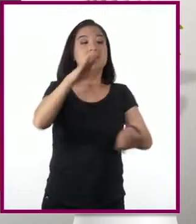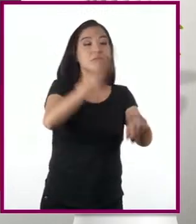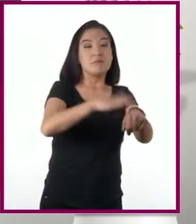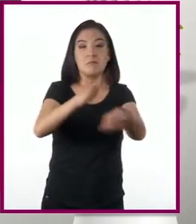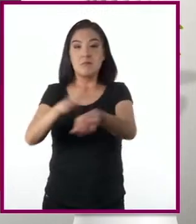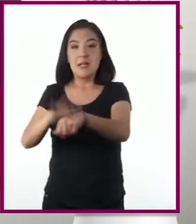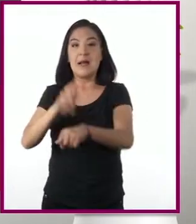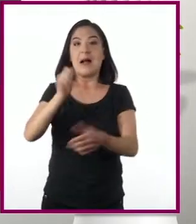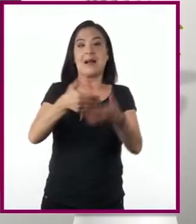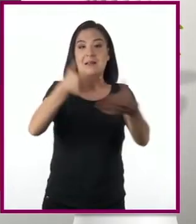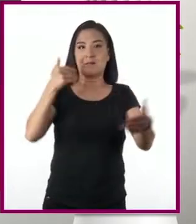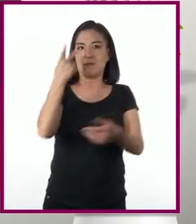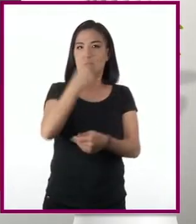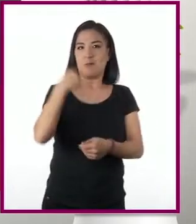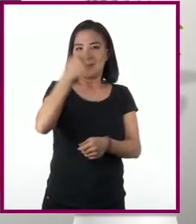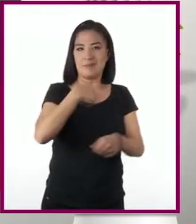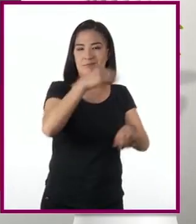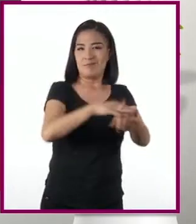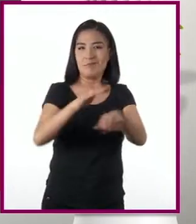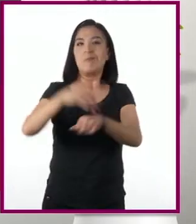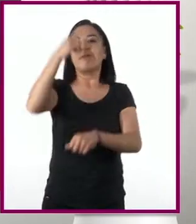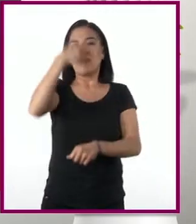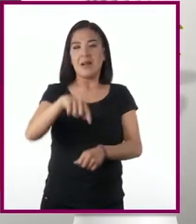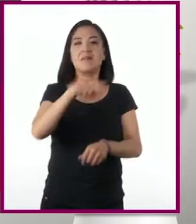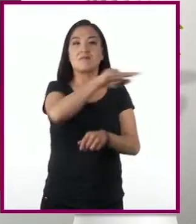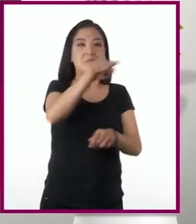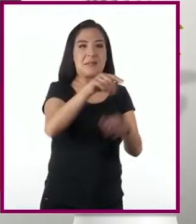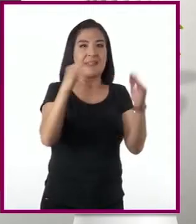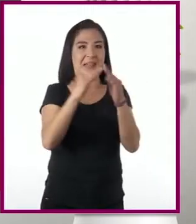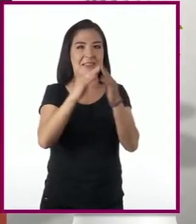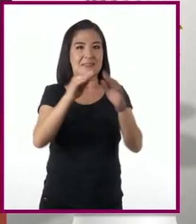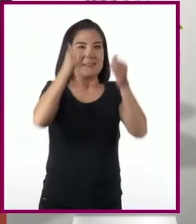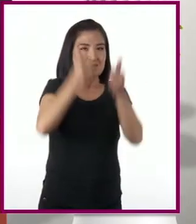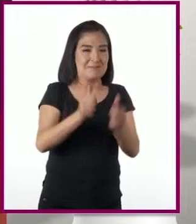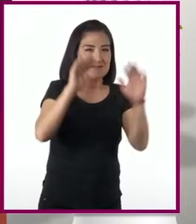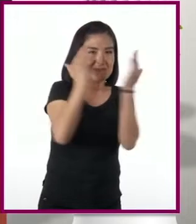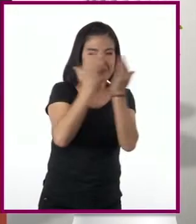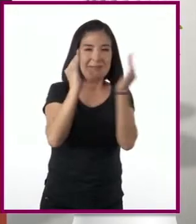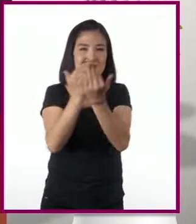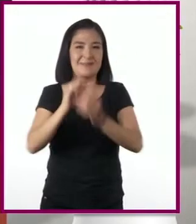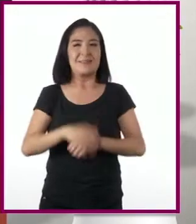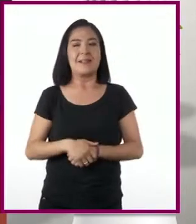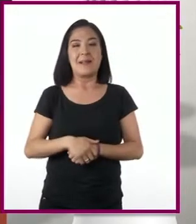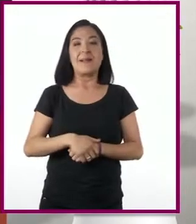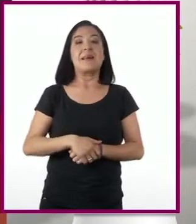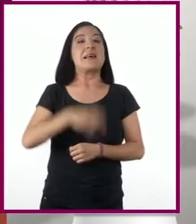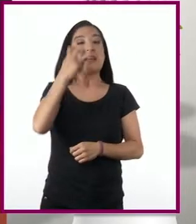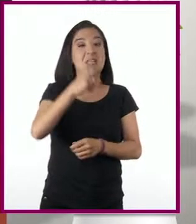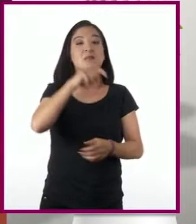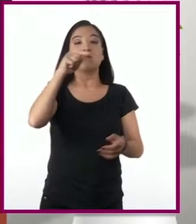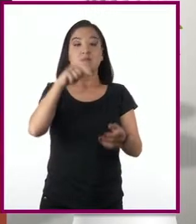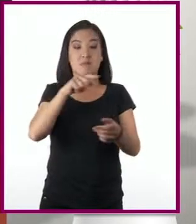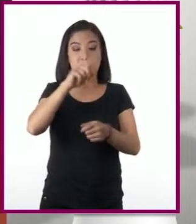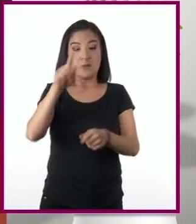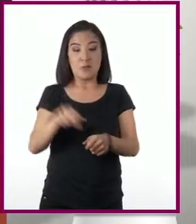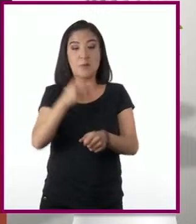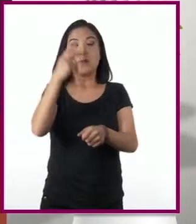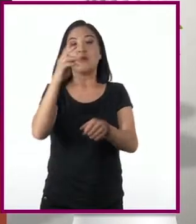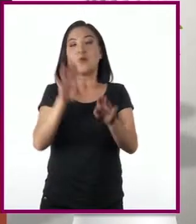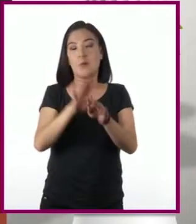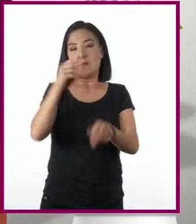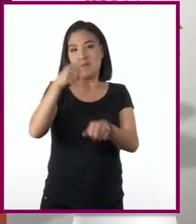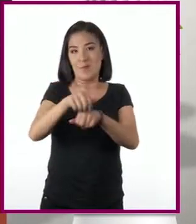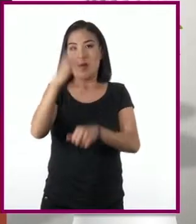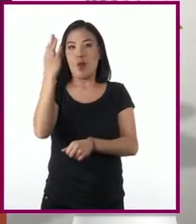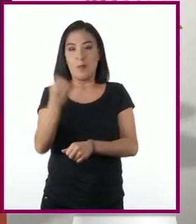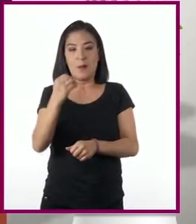con 2 horas de anticipación para que se encierren en sus casas. Noveno, finalmente, bajo su solemne juramento